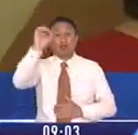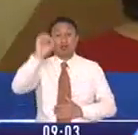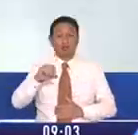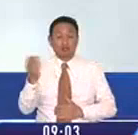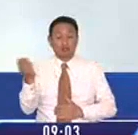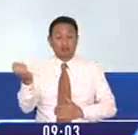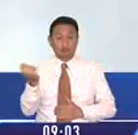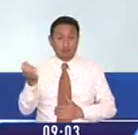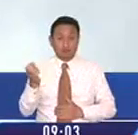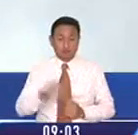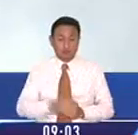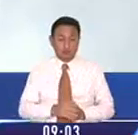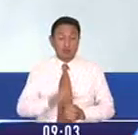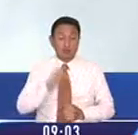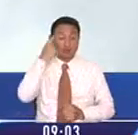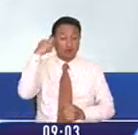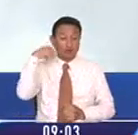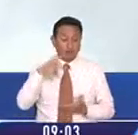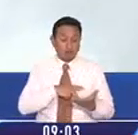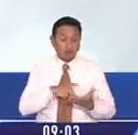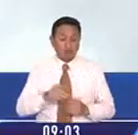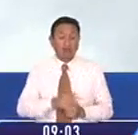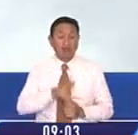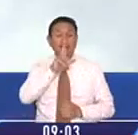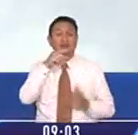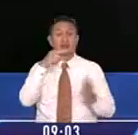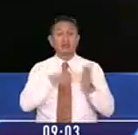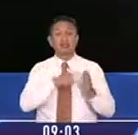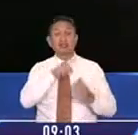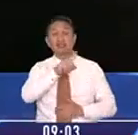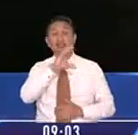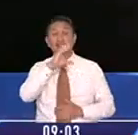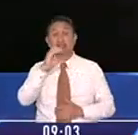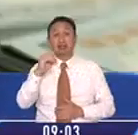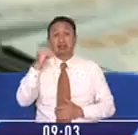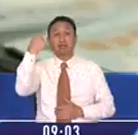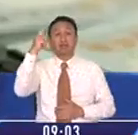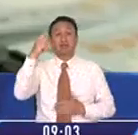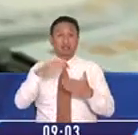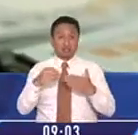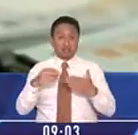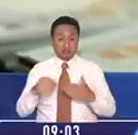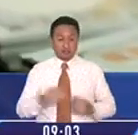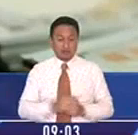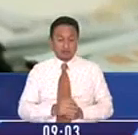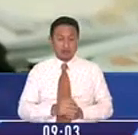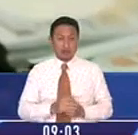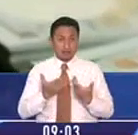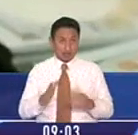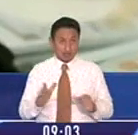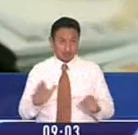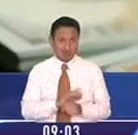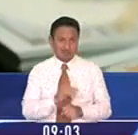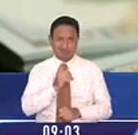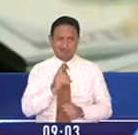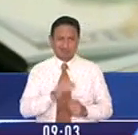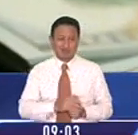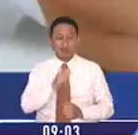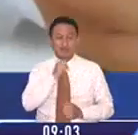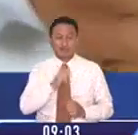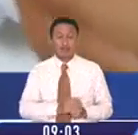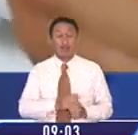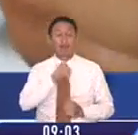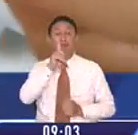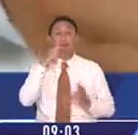pensiones jubilares, el gobierno ha cancelado 3.100 millones de dólares, pero la deuda no está cubierta. Faltarían alrededor